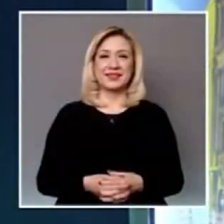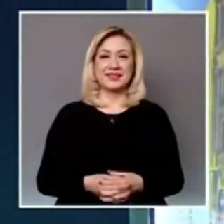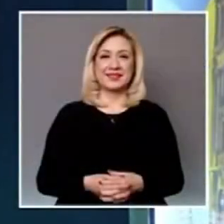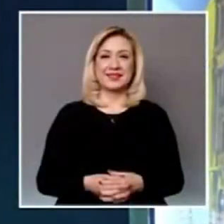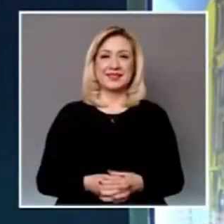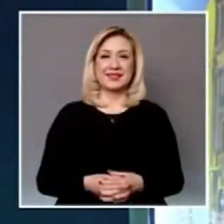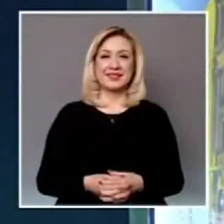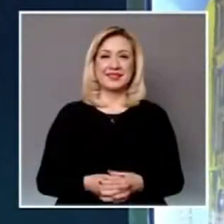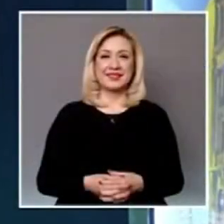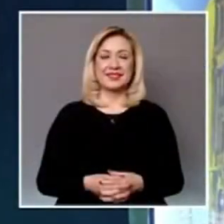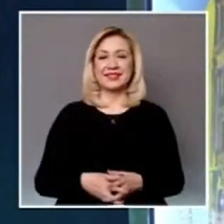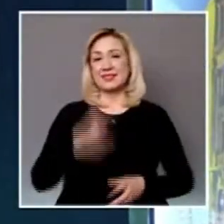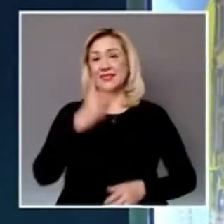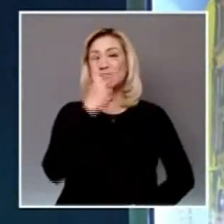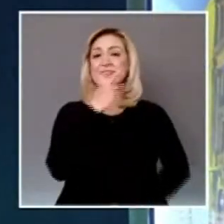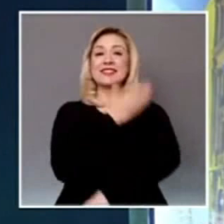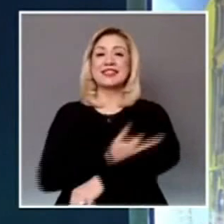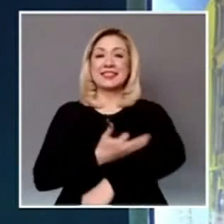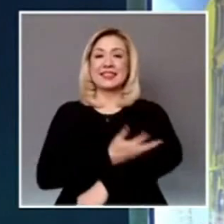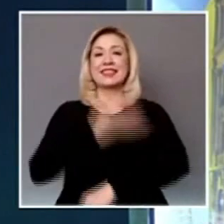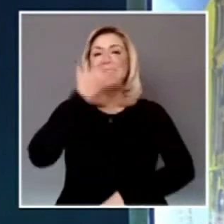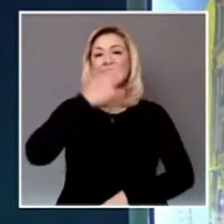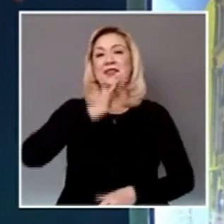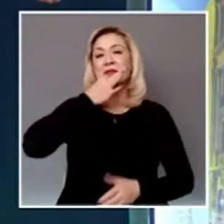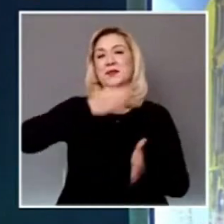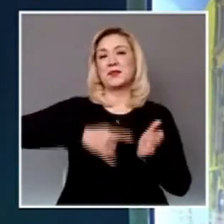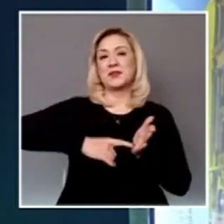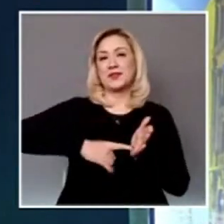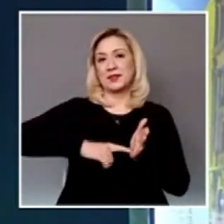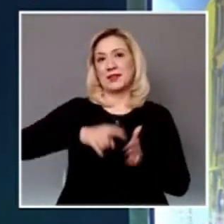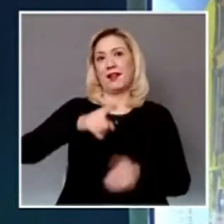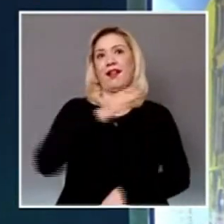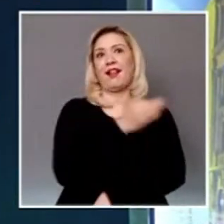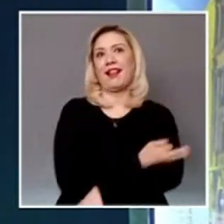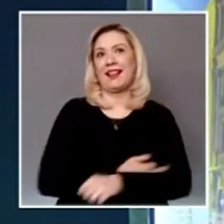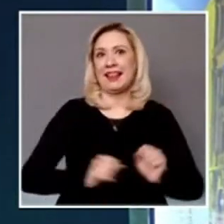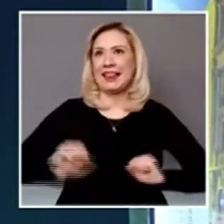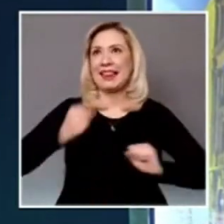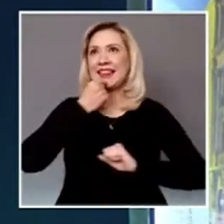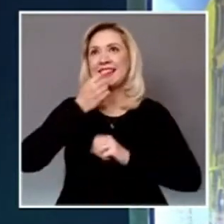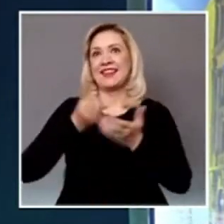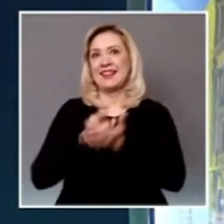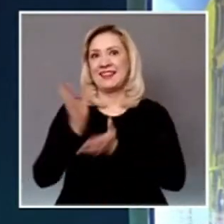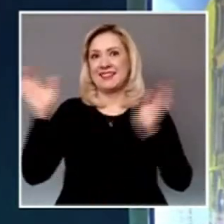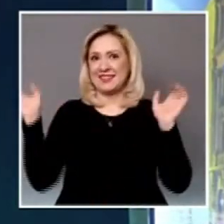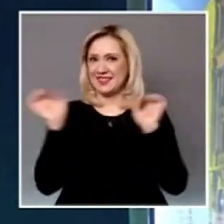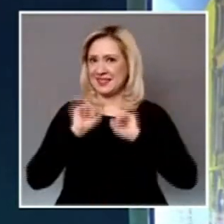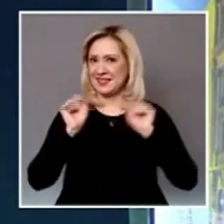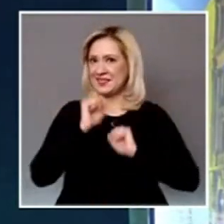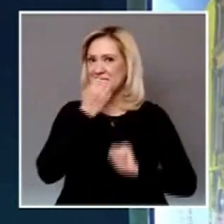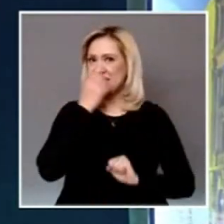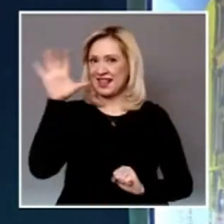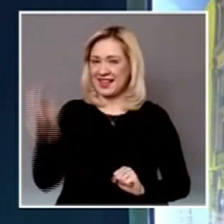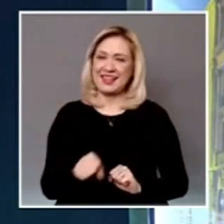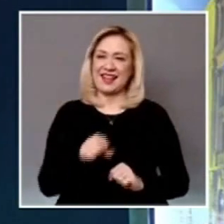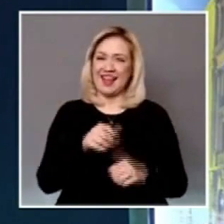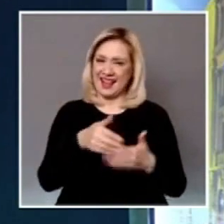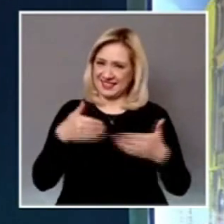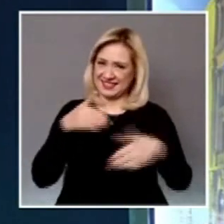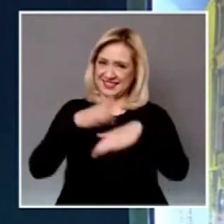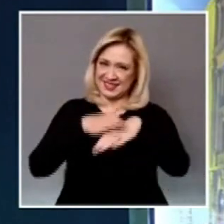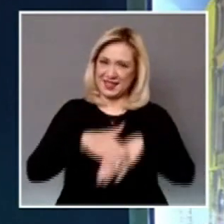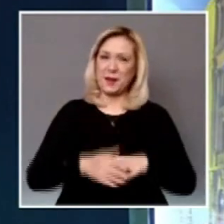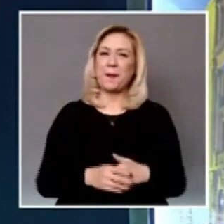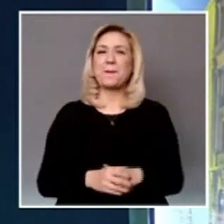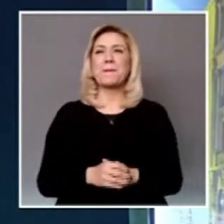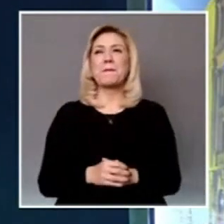De la tarde con 10 minutos, que no se le haga tarde, nosotros le tenemos más información. El Tribunal Electoral dio a conocer el